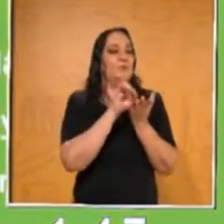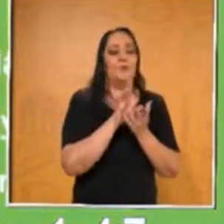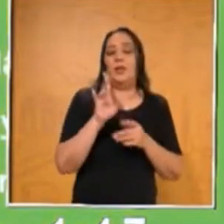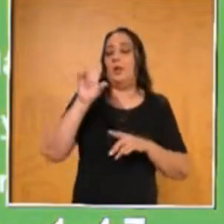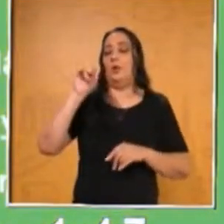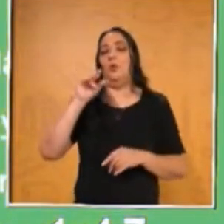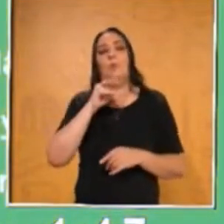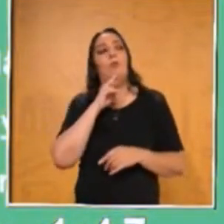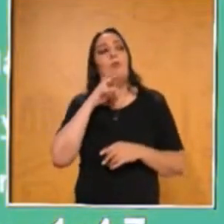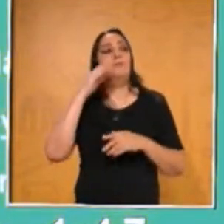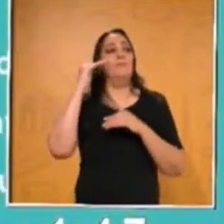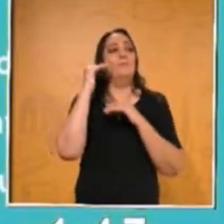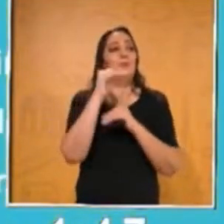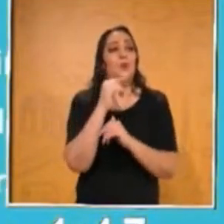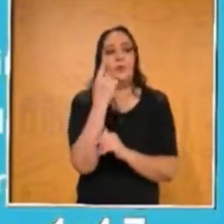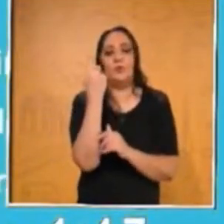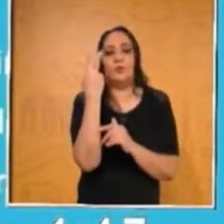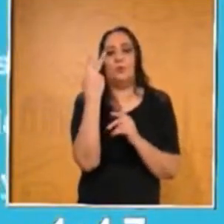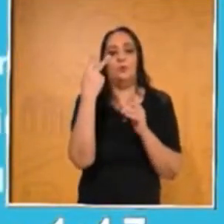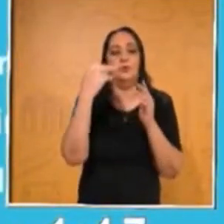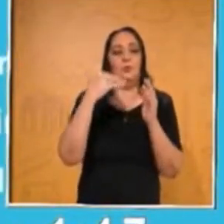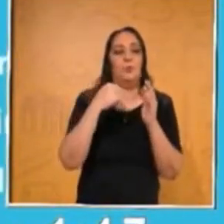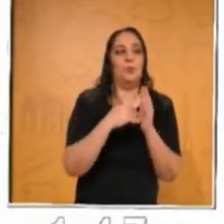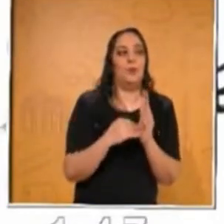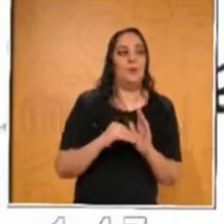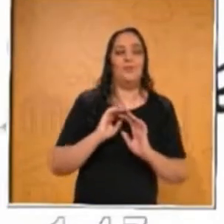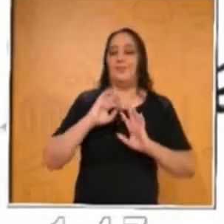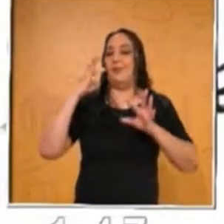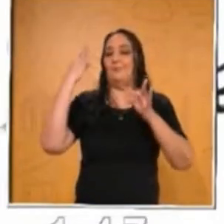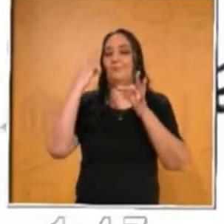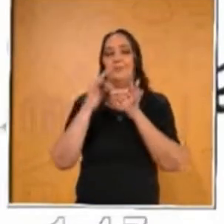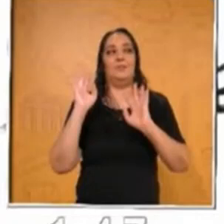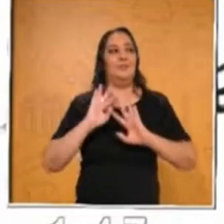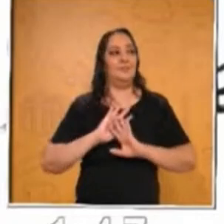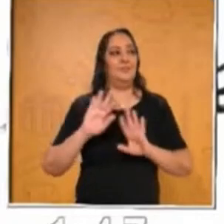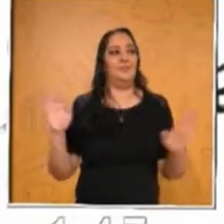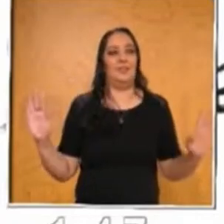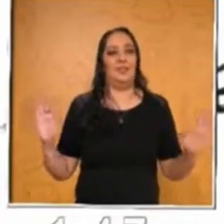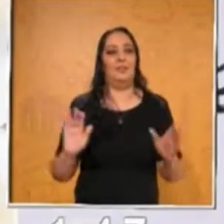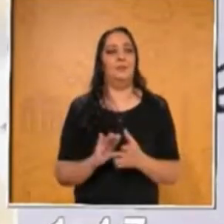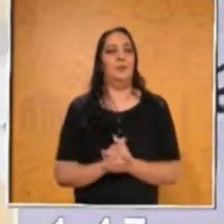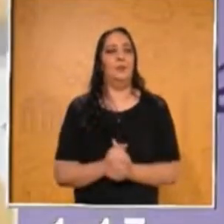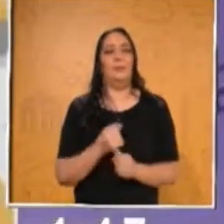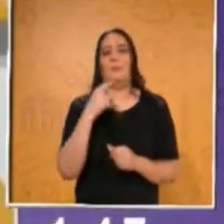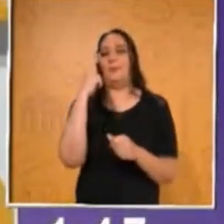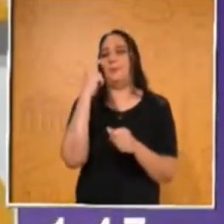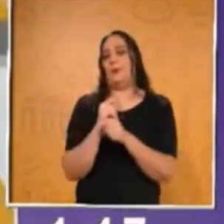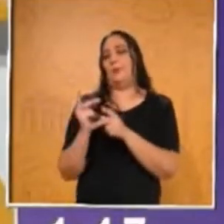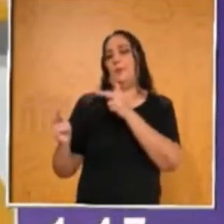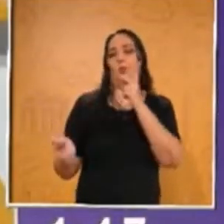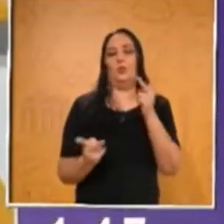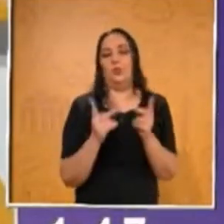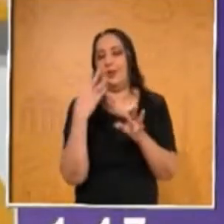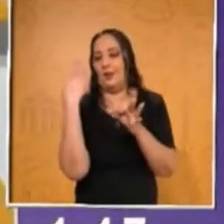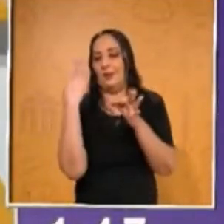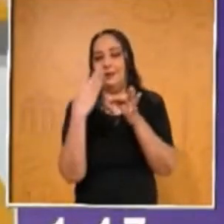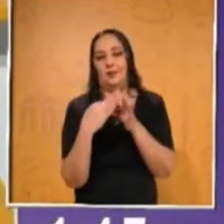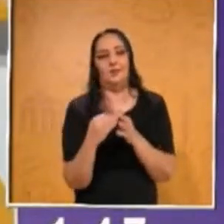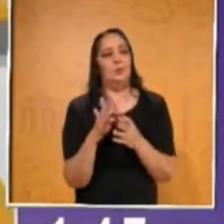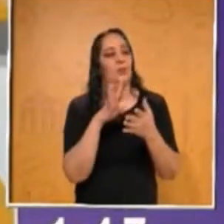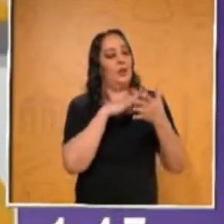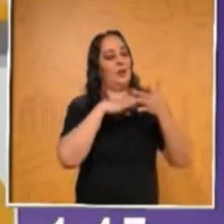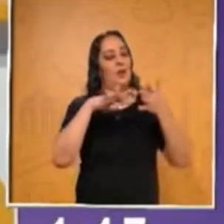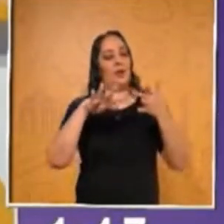Y... Y falta uno. ¿Falta uno? Ahí está, dos mil, vámonos. Muy bien. Primer pregunta, todos listos en casa, leemos